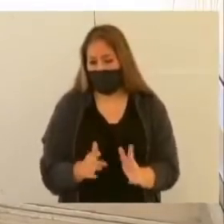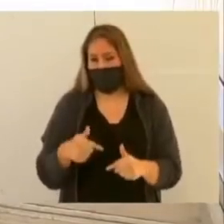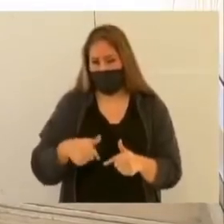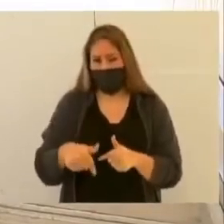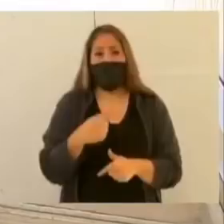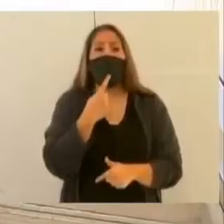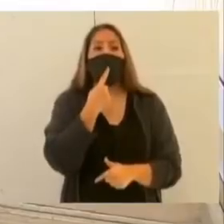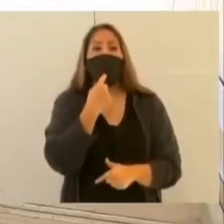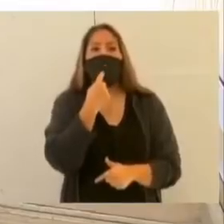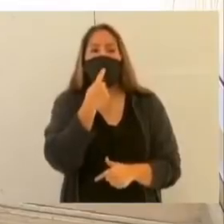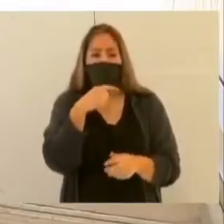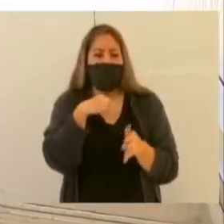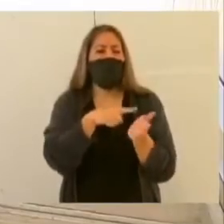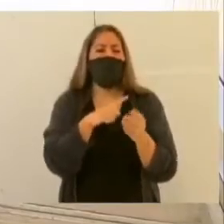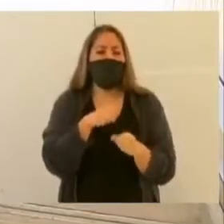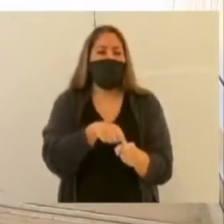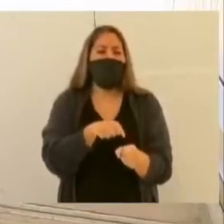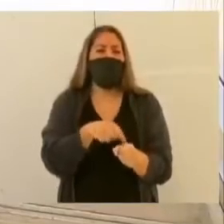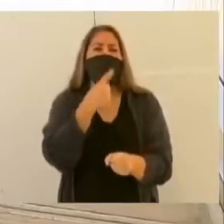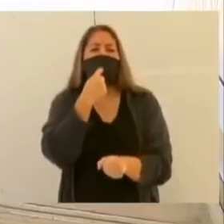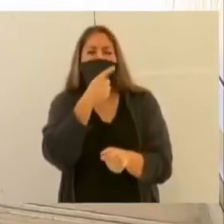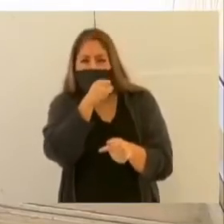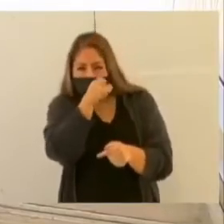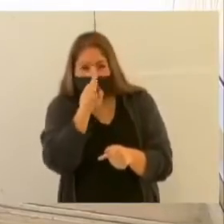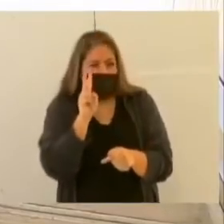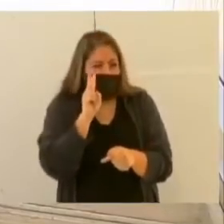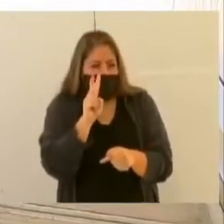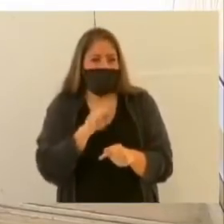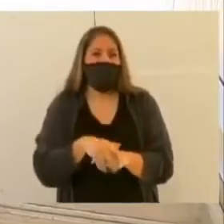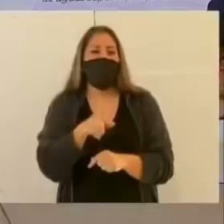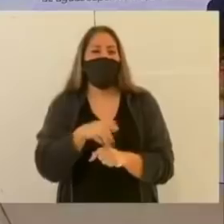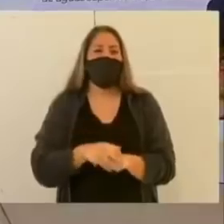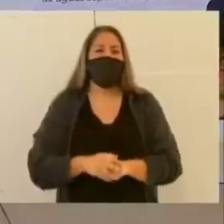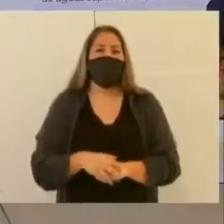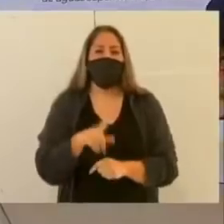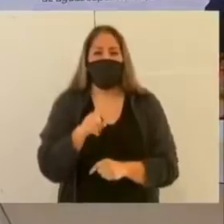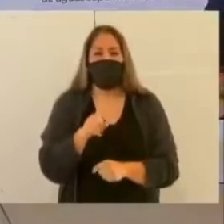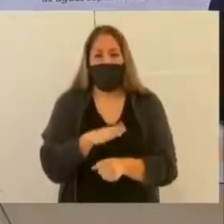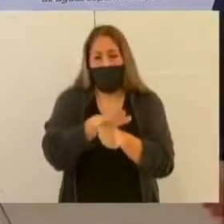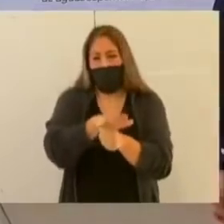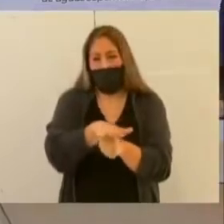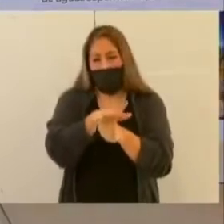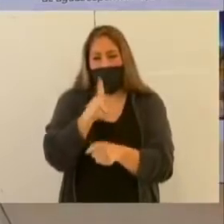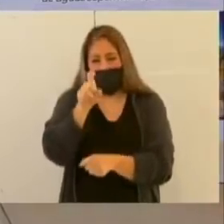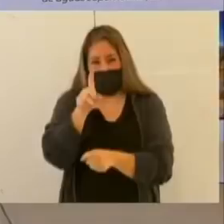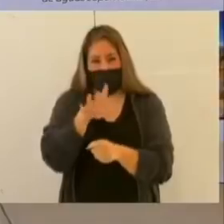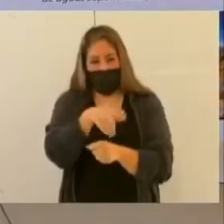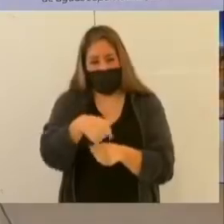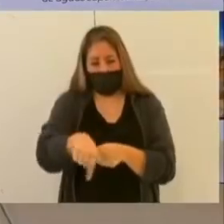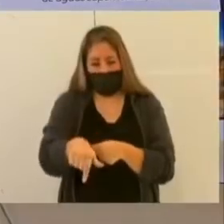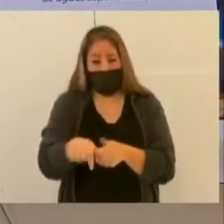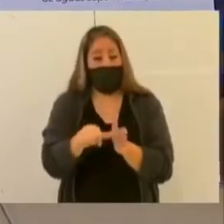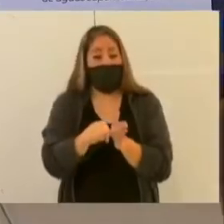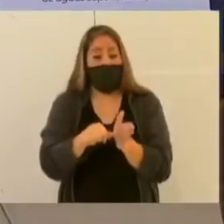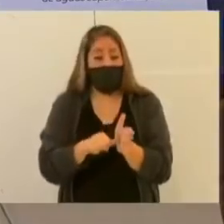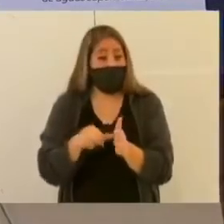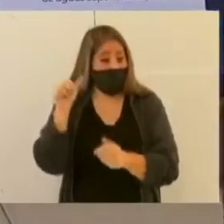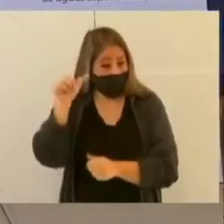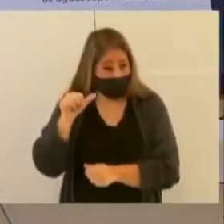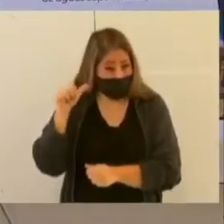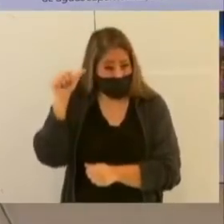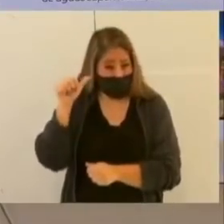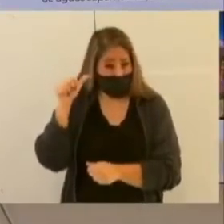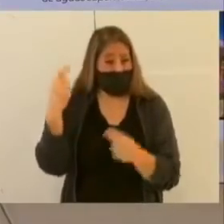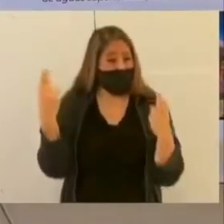rojo, que son dos líneas de conducción a presión, ¿sí? Y durante el mes de abril